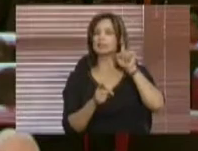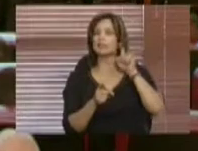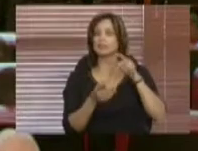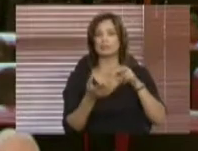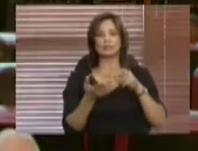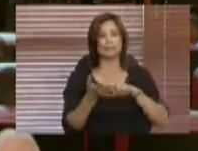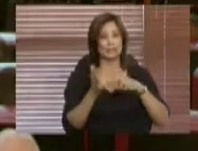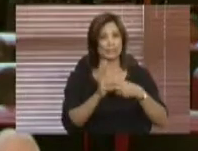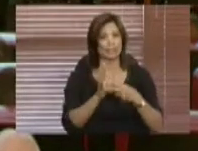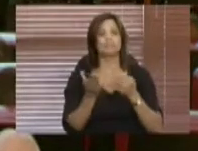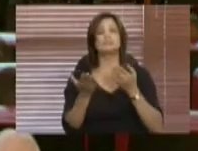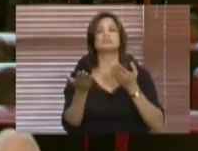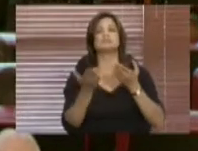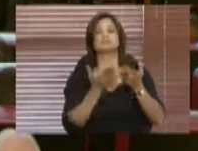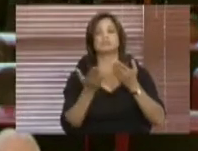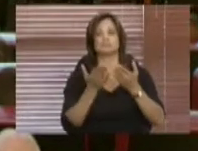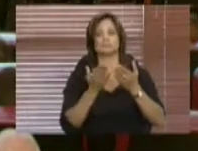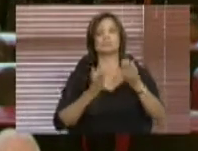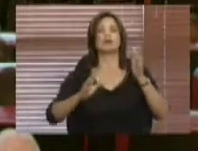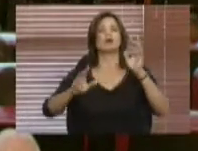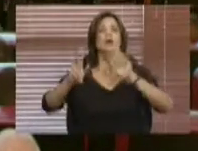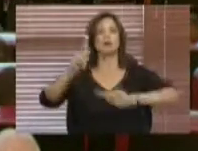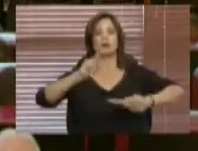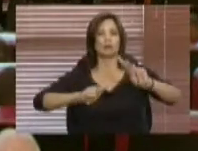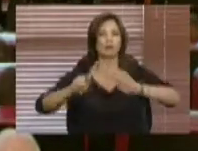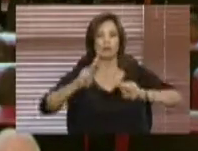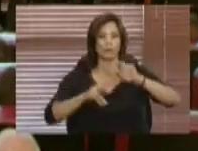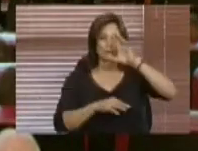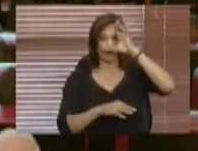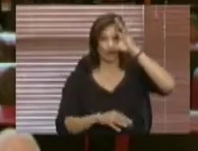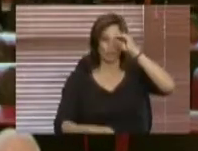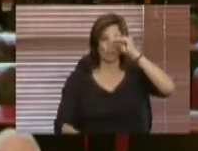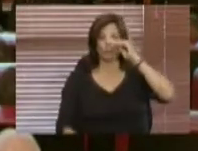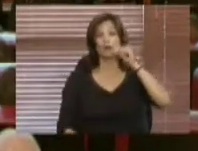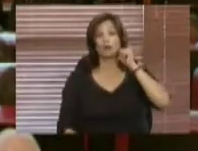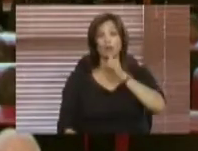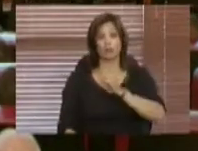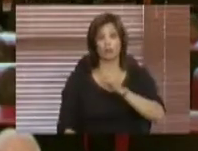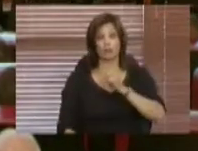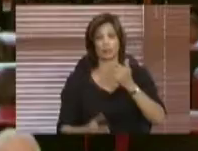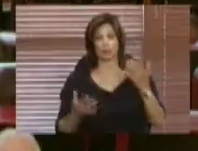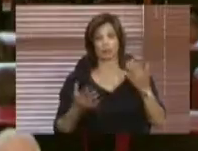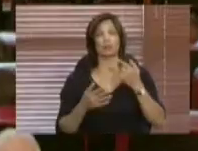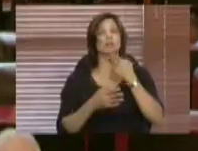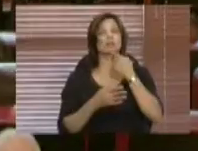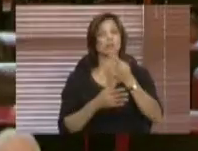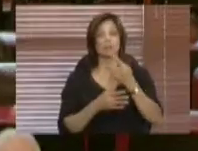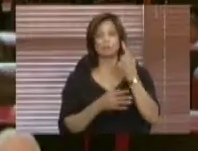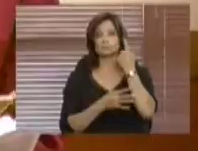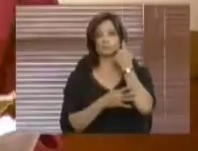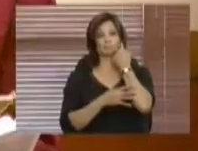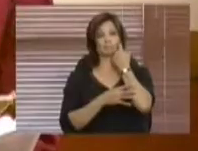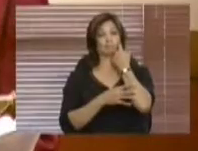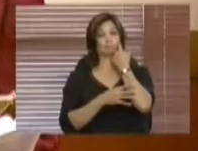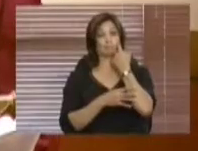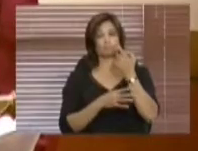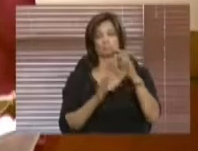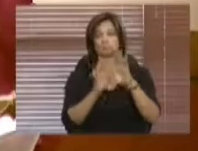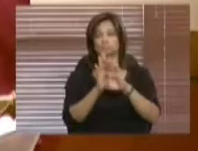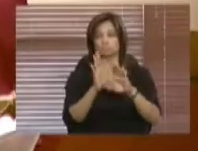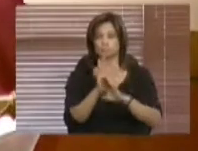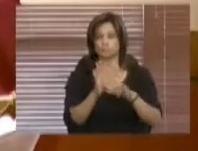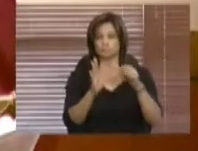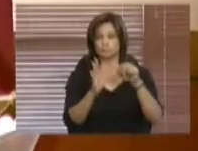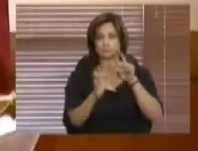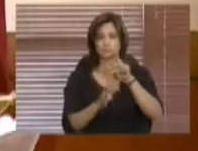en servir a las ciudadanas y ciudadanos. Por eso he señalado anteriormente que la Constitución